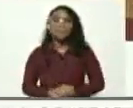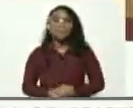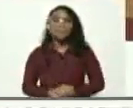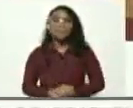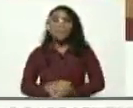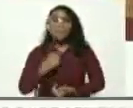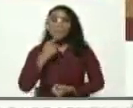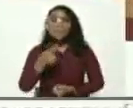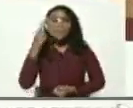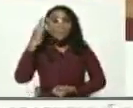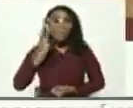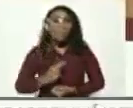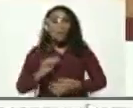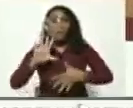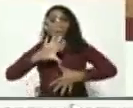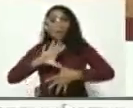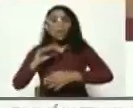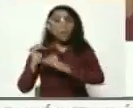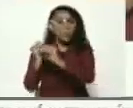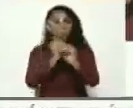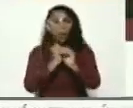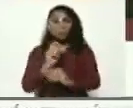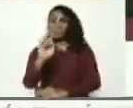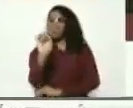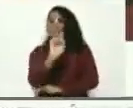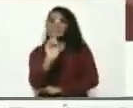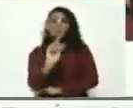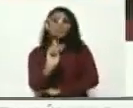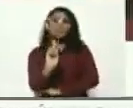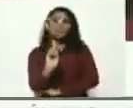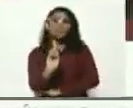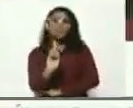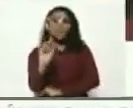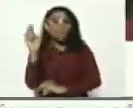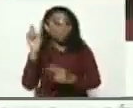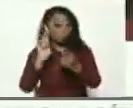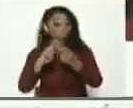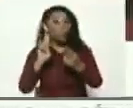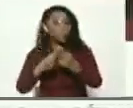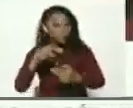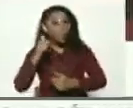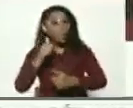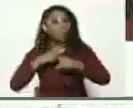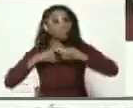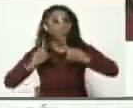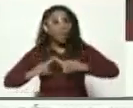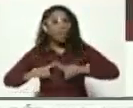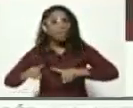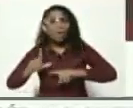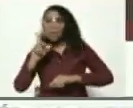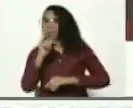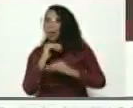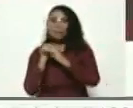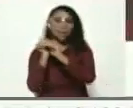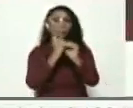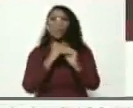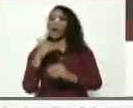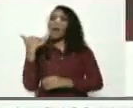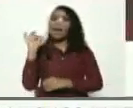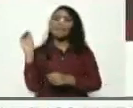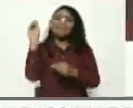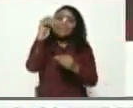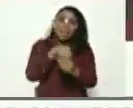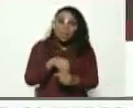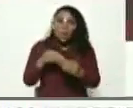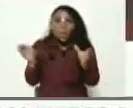¿Dice Bolívar que los americanos son iguales? No. Conoce muy bien las diferencias y las desigualdades que existen dentro